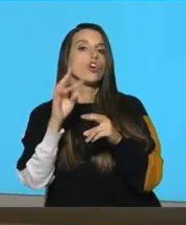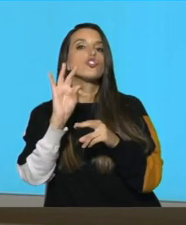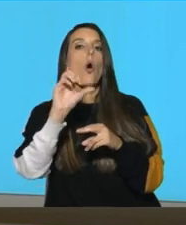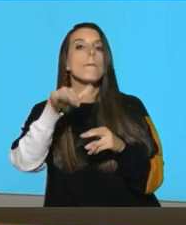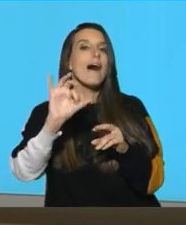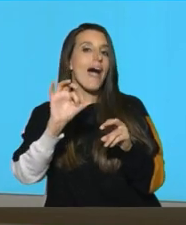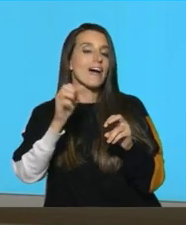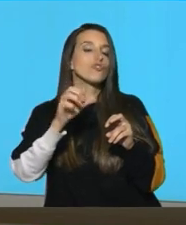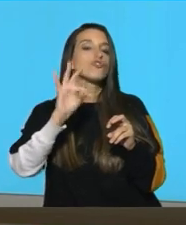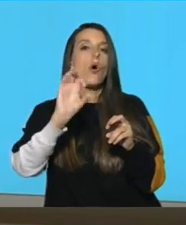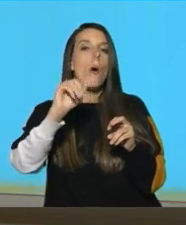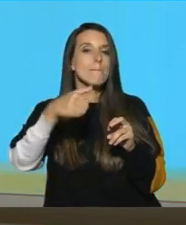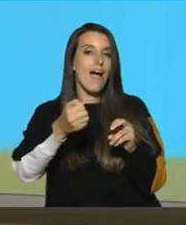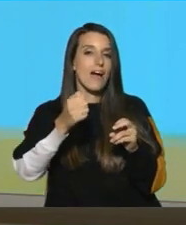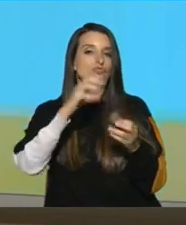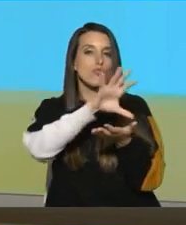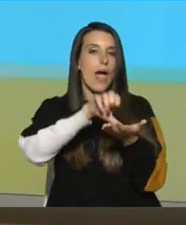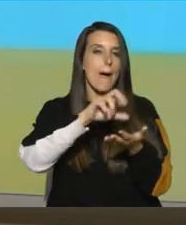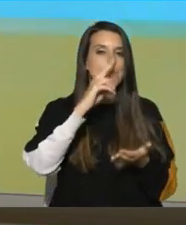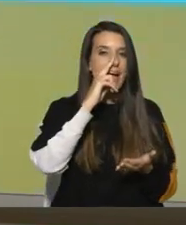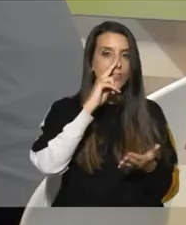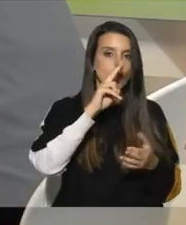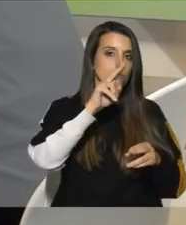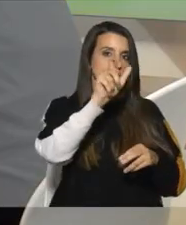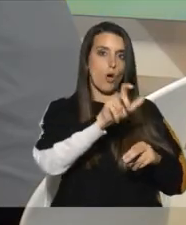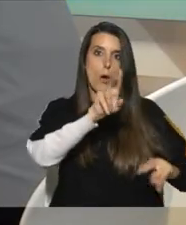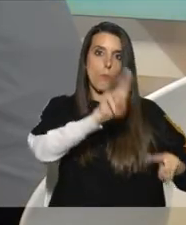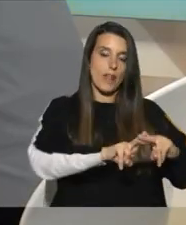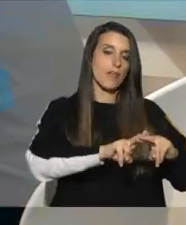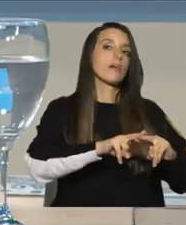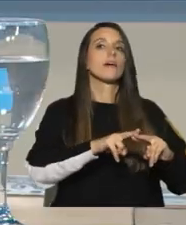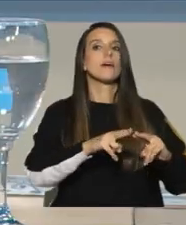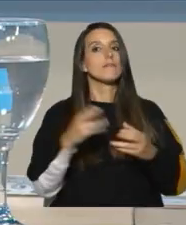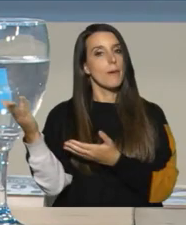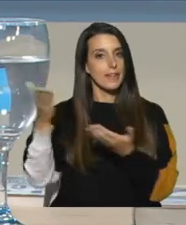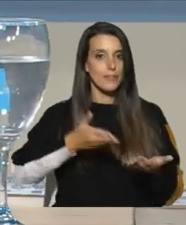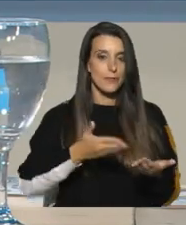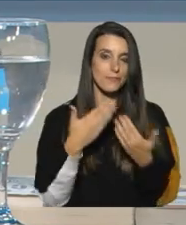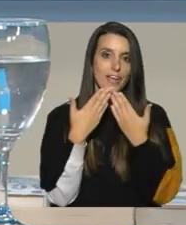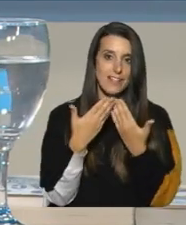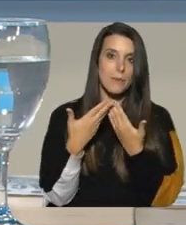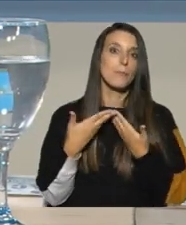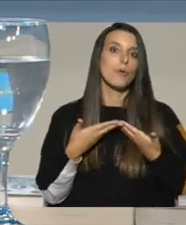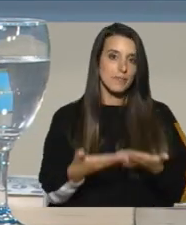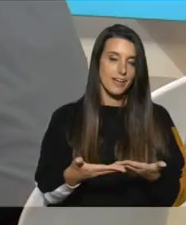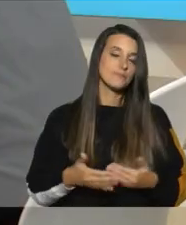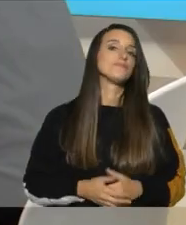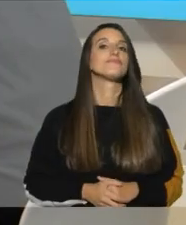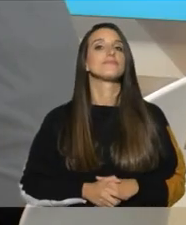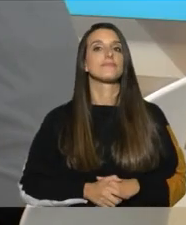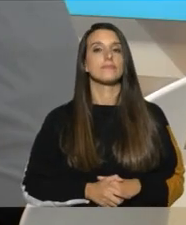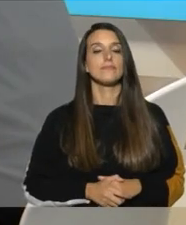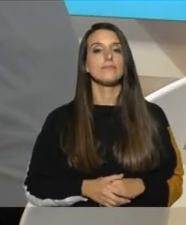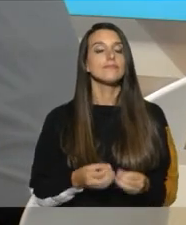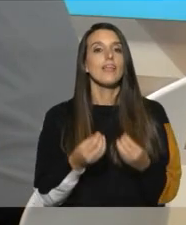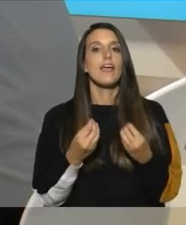Pando. Allí muere este hombre, les decía, y usted era un bebé. Bienvenido, ¿cómo anda? Gracias por la invitación. ¿Qué